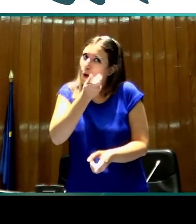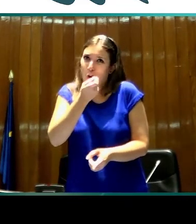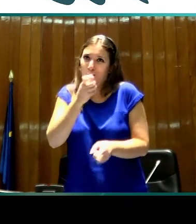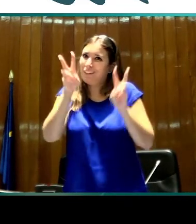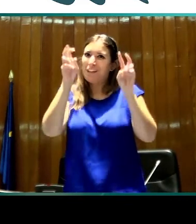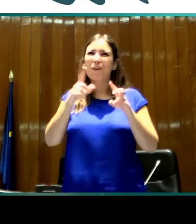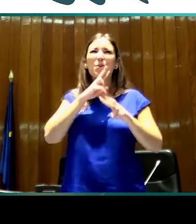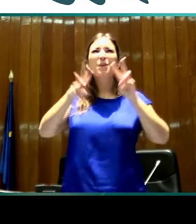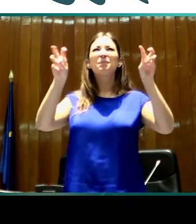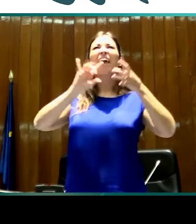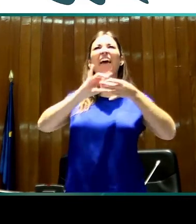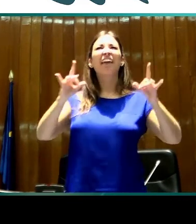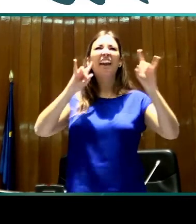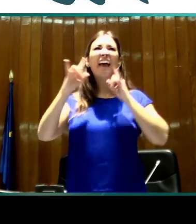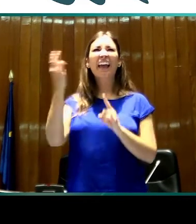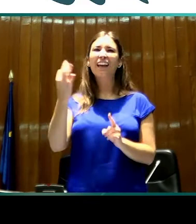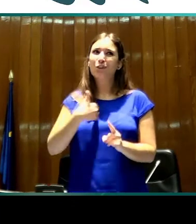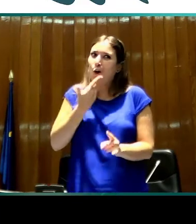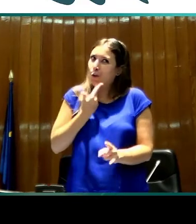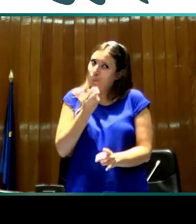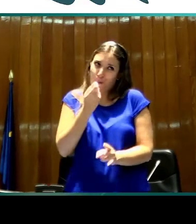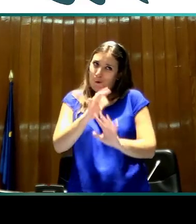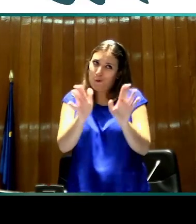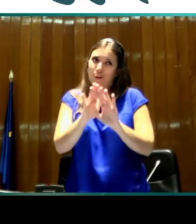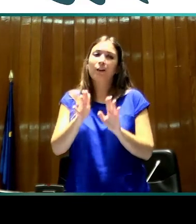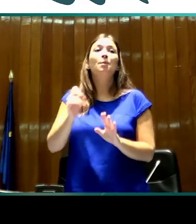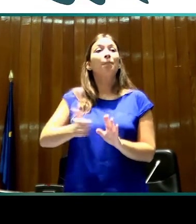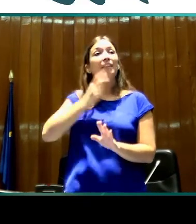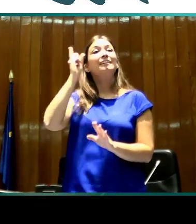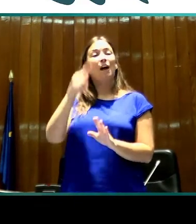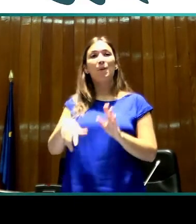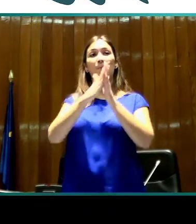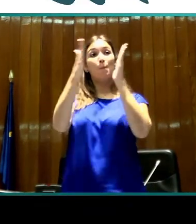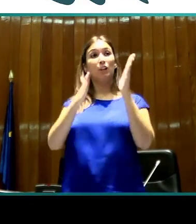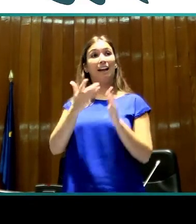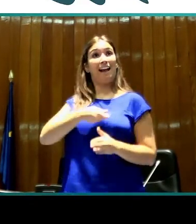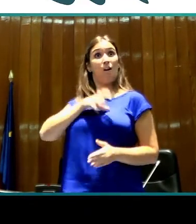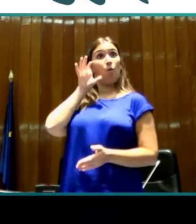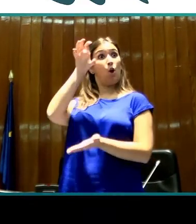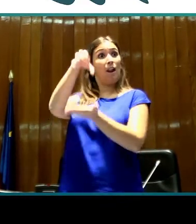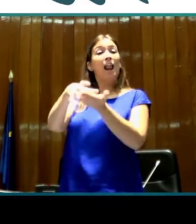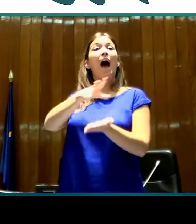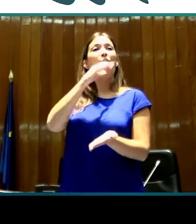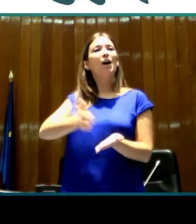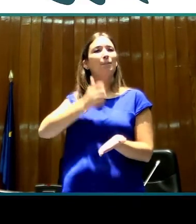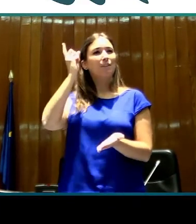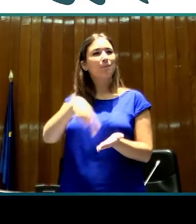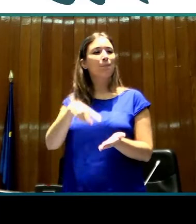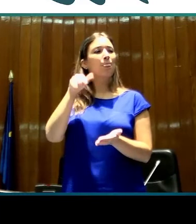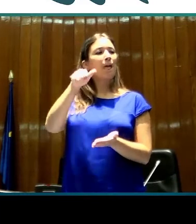cadena de sonidos. También hemos trabajado precisamente en la Biblioteca Nacional. Hay ahora unas